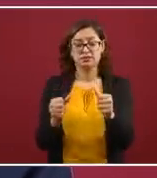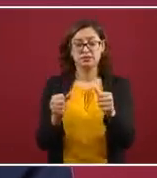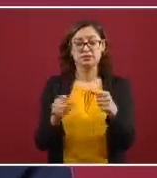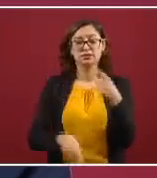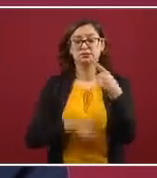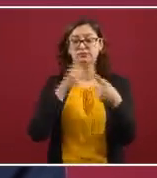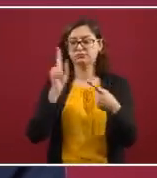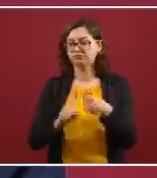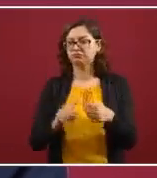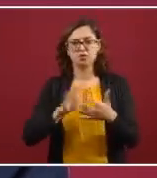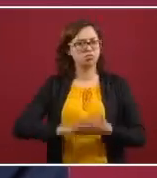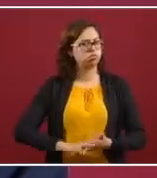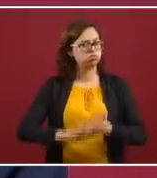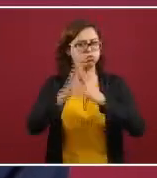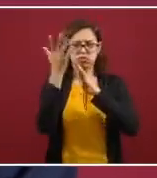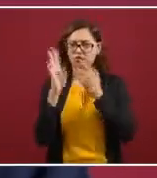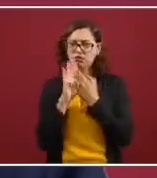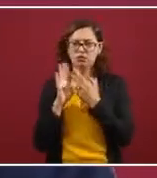no violencia,